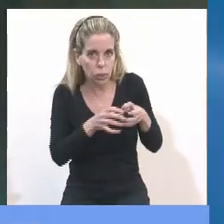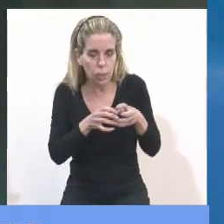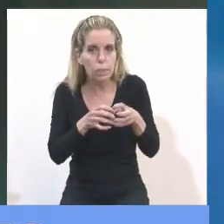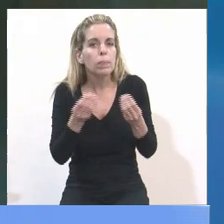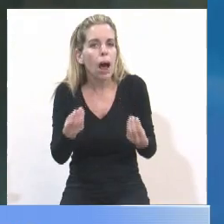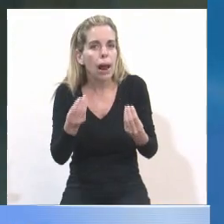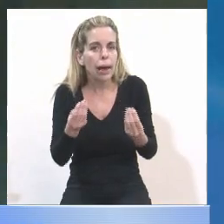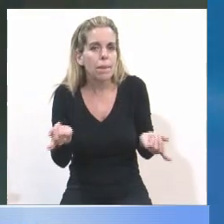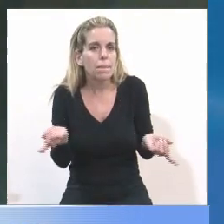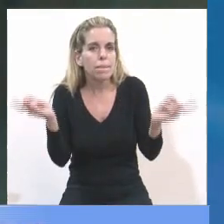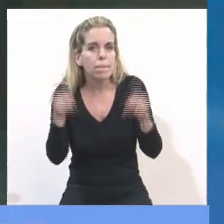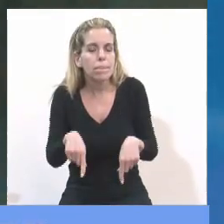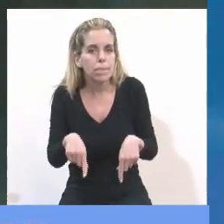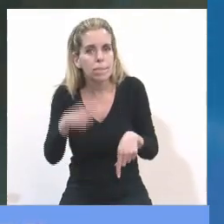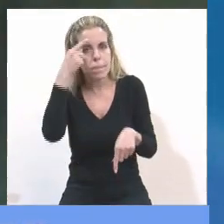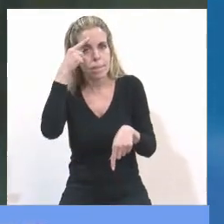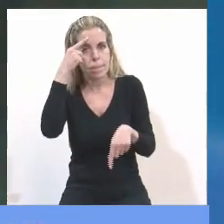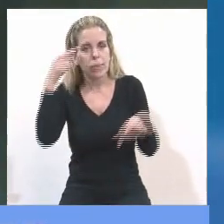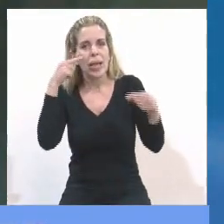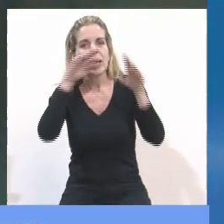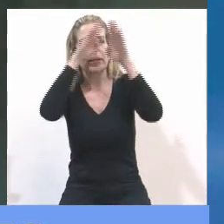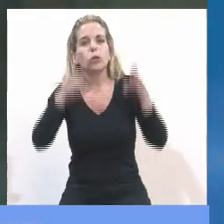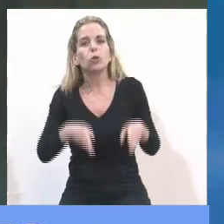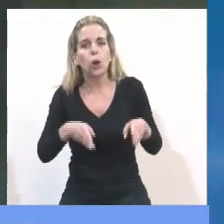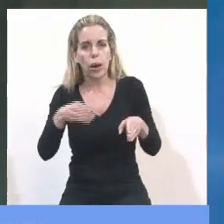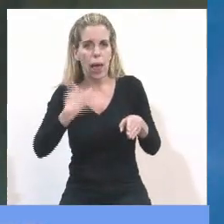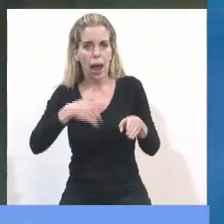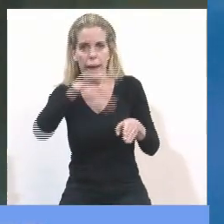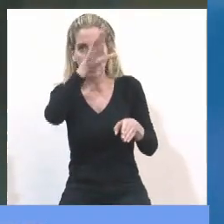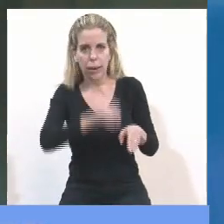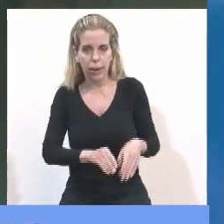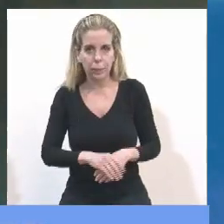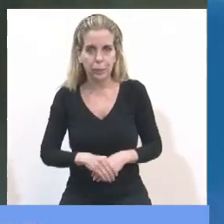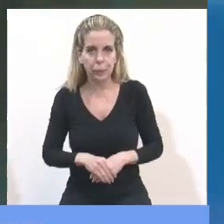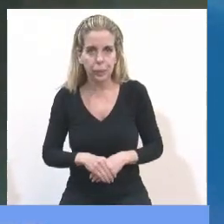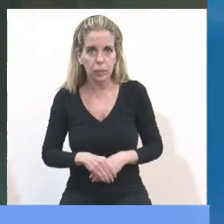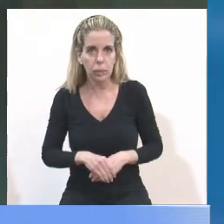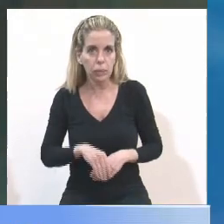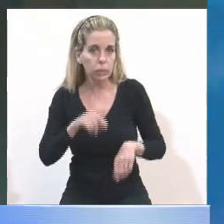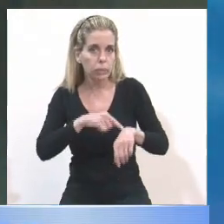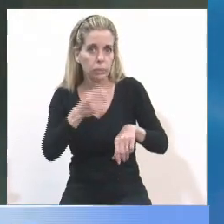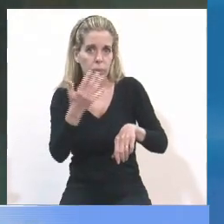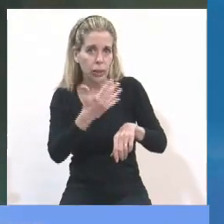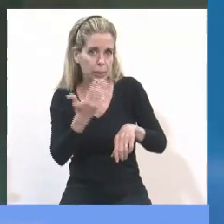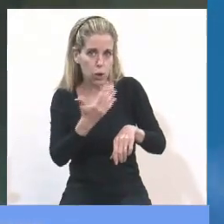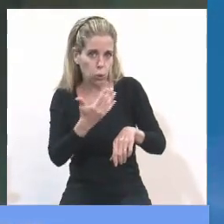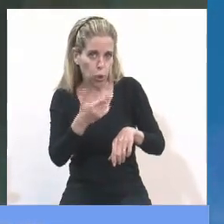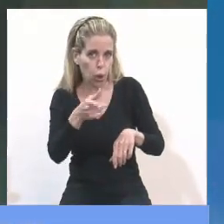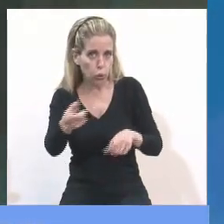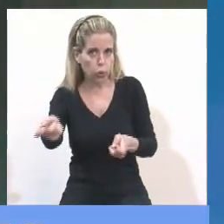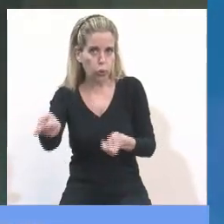a revitalizar las instituciones de la República Argentina. Deseo en estos minutos que me ha conseguido como